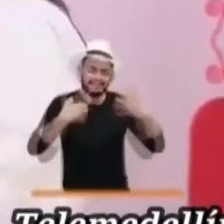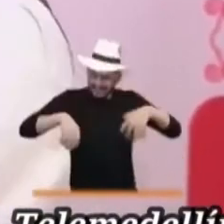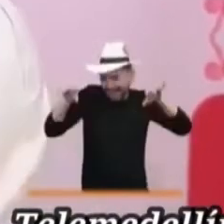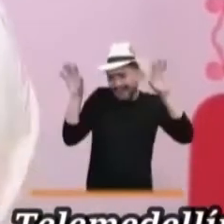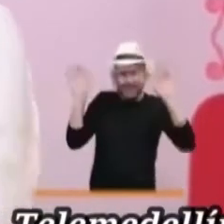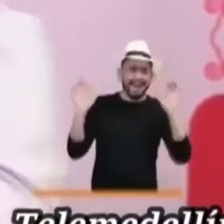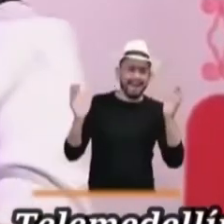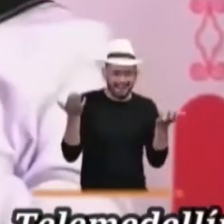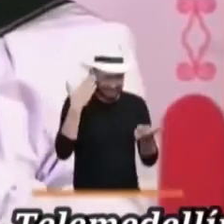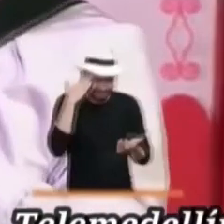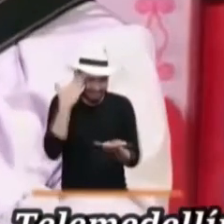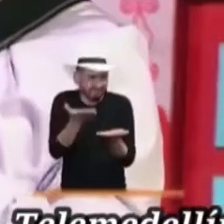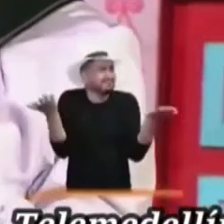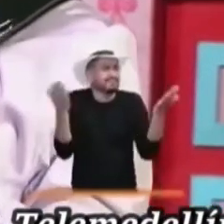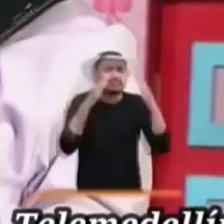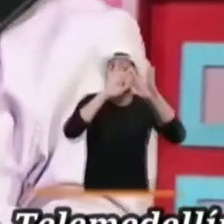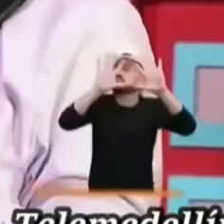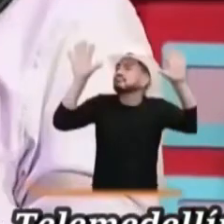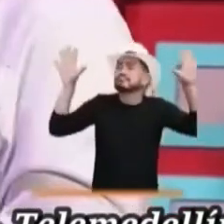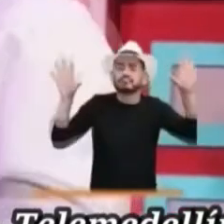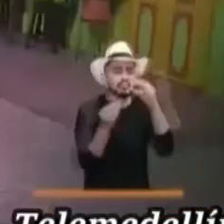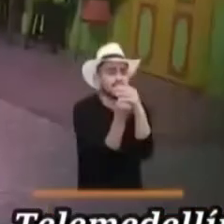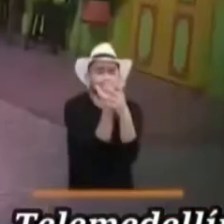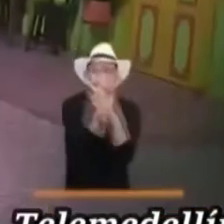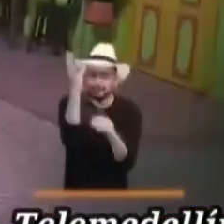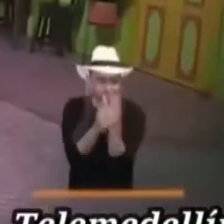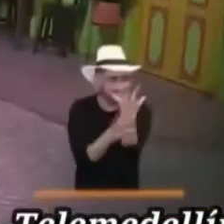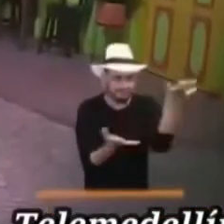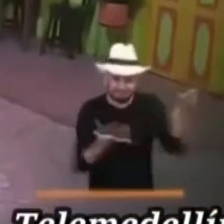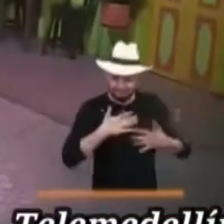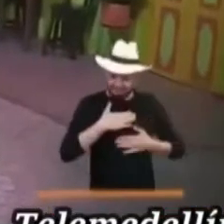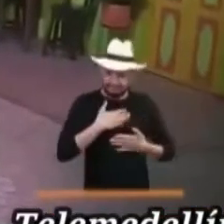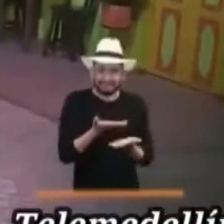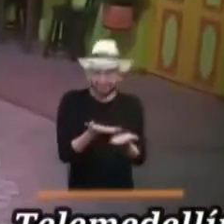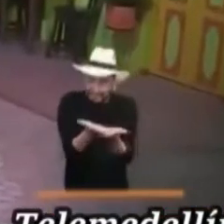mía y que este es mi jardinero.